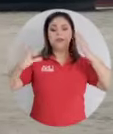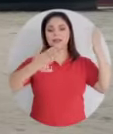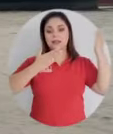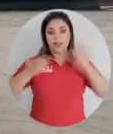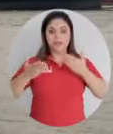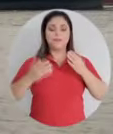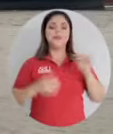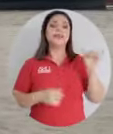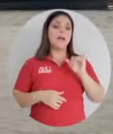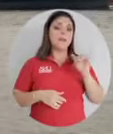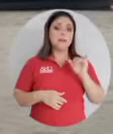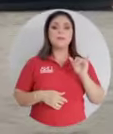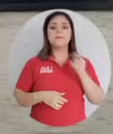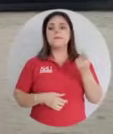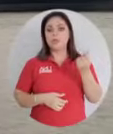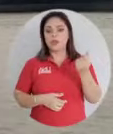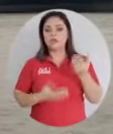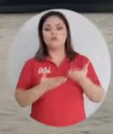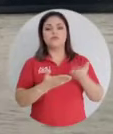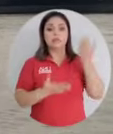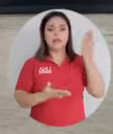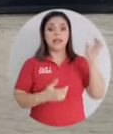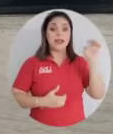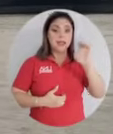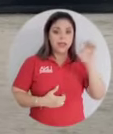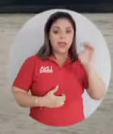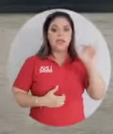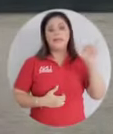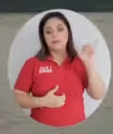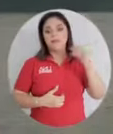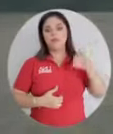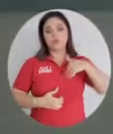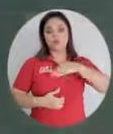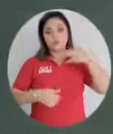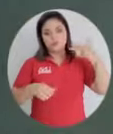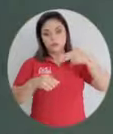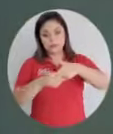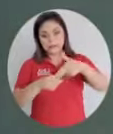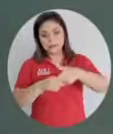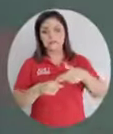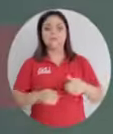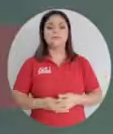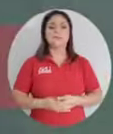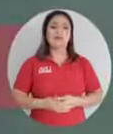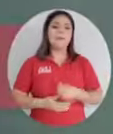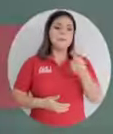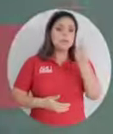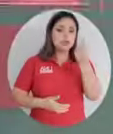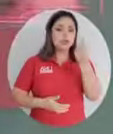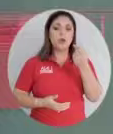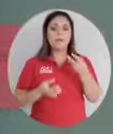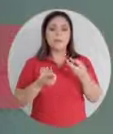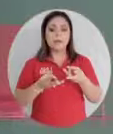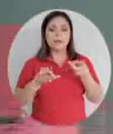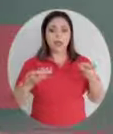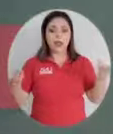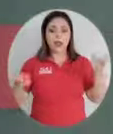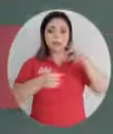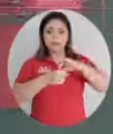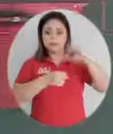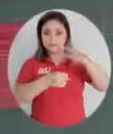los costos adicionales producto del aumento en el precio de la energía, en el caso nuestro los combustibles, el aumento en el precio de los